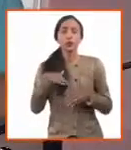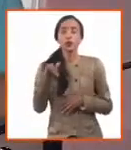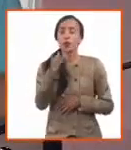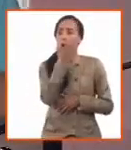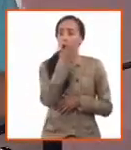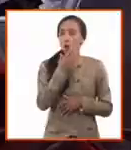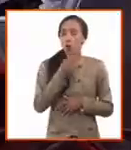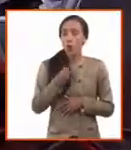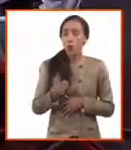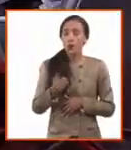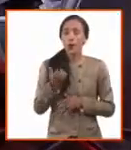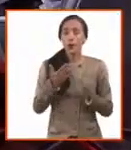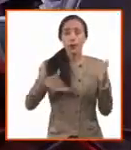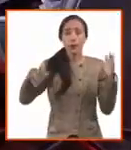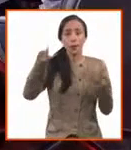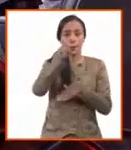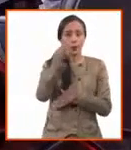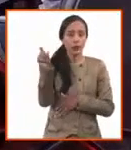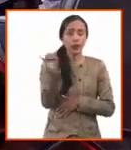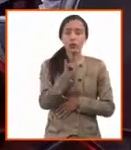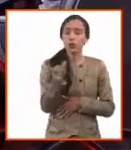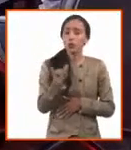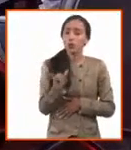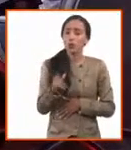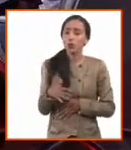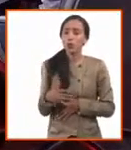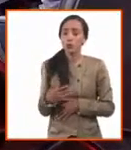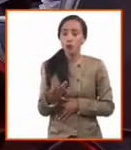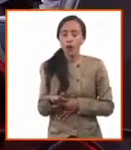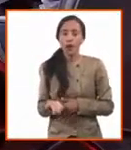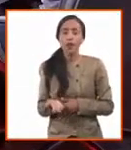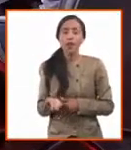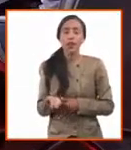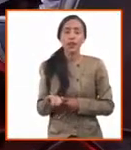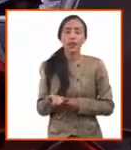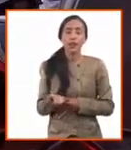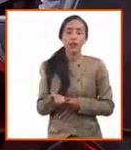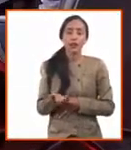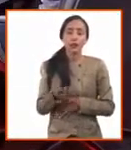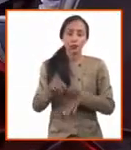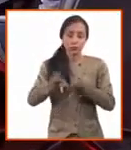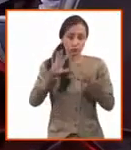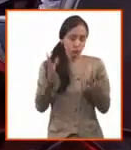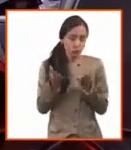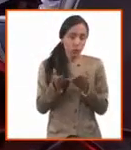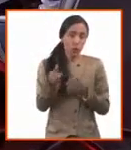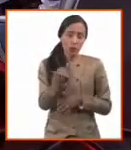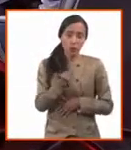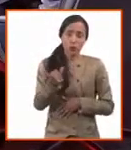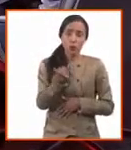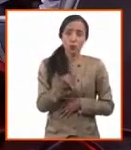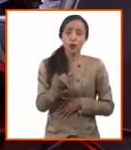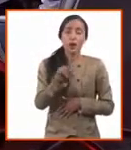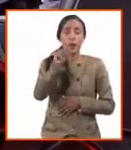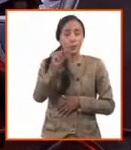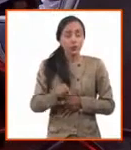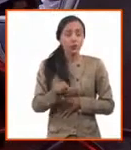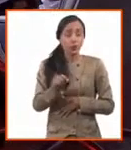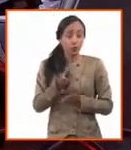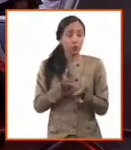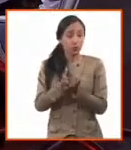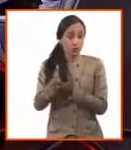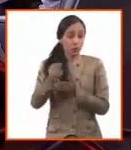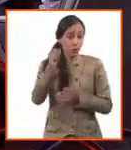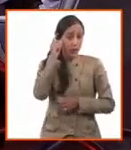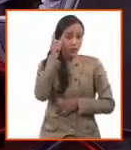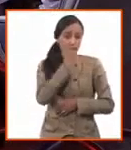exactamente. del ministerio y con los grandes, podríamos decir, tecnólogos que quedaron después de Exacto. la revolución. Eso